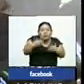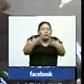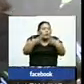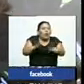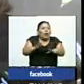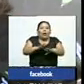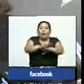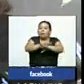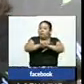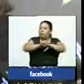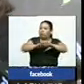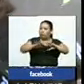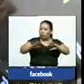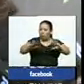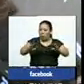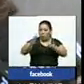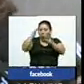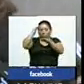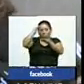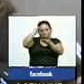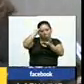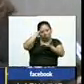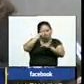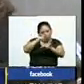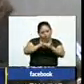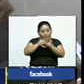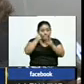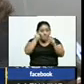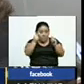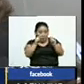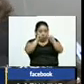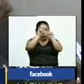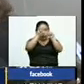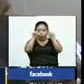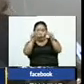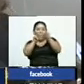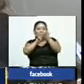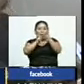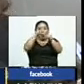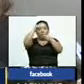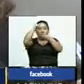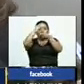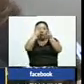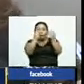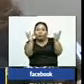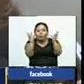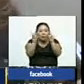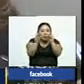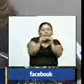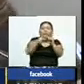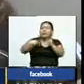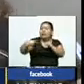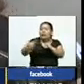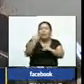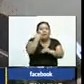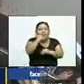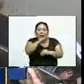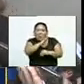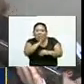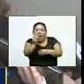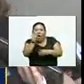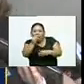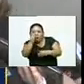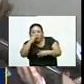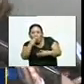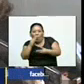Ya cayó totalmente en descenso y lo encontramos en la curva verde, que en el corredor endémico siempre va a haber tifoidea, pero tiene que